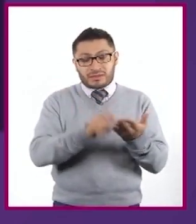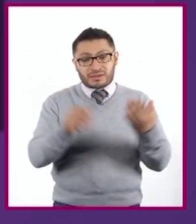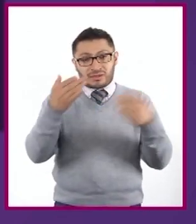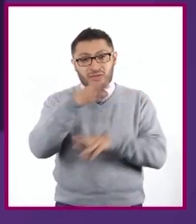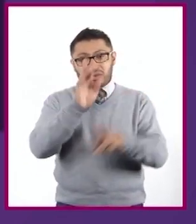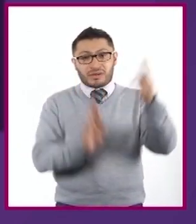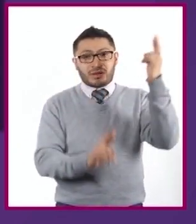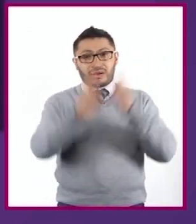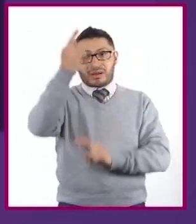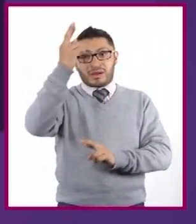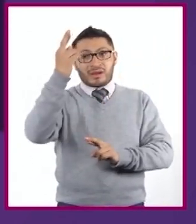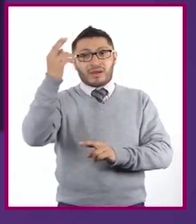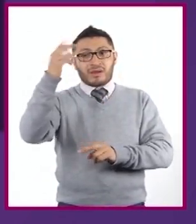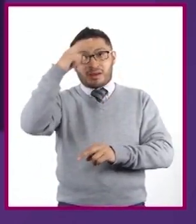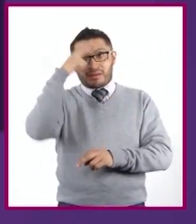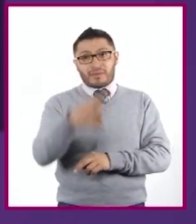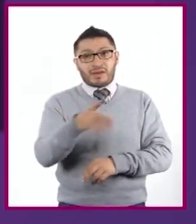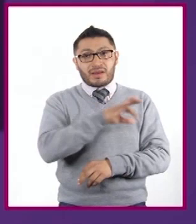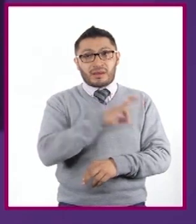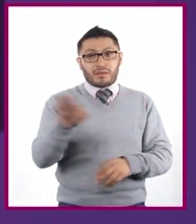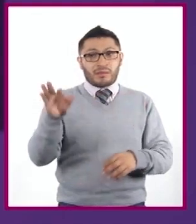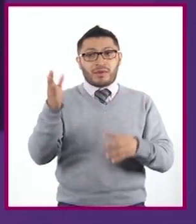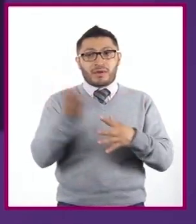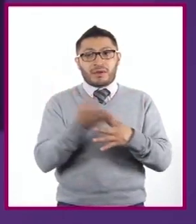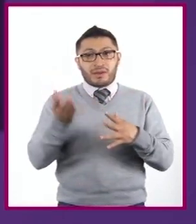podría dividirse en los siguientes apartados.